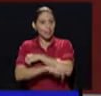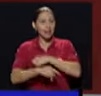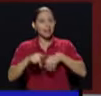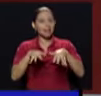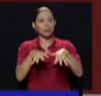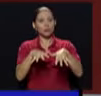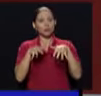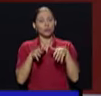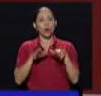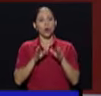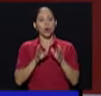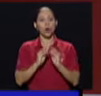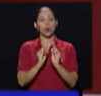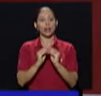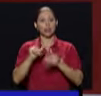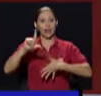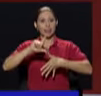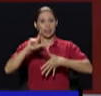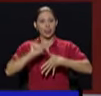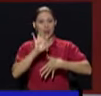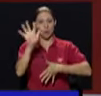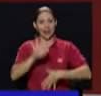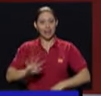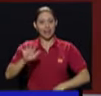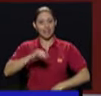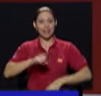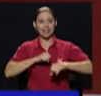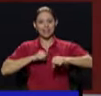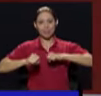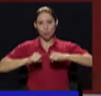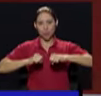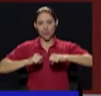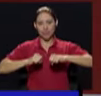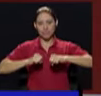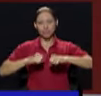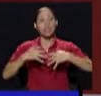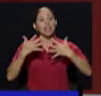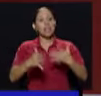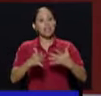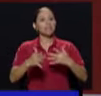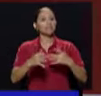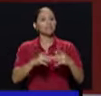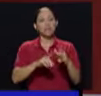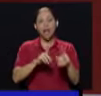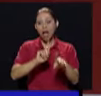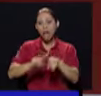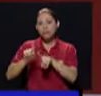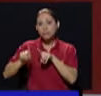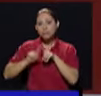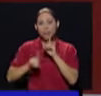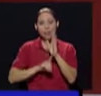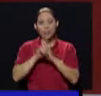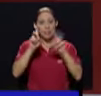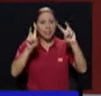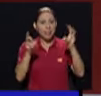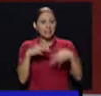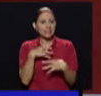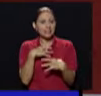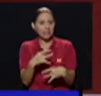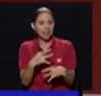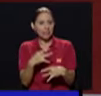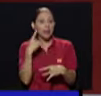el Congreso Latinoamericano del Caribe de Sismología. Y se desarrollaron varios temas que son de mucho interés,